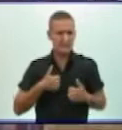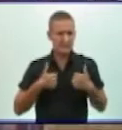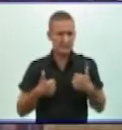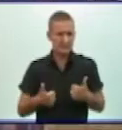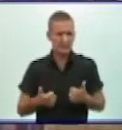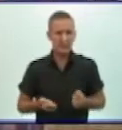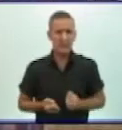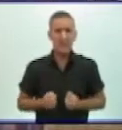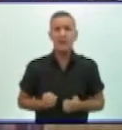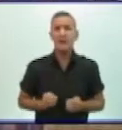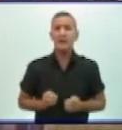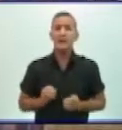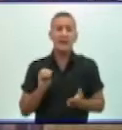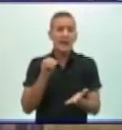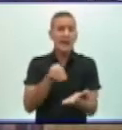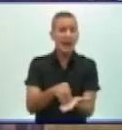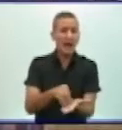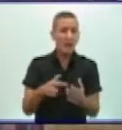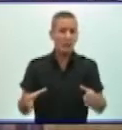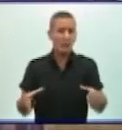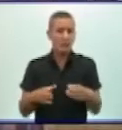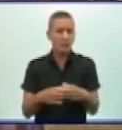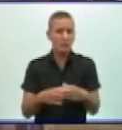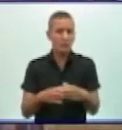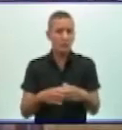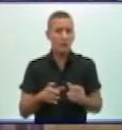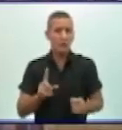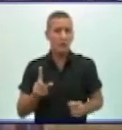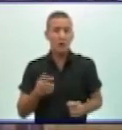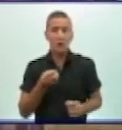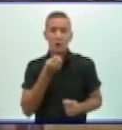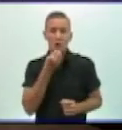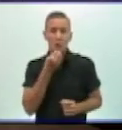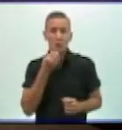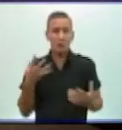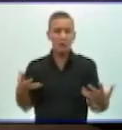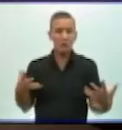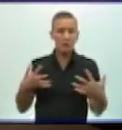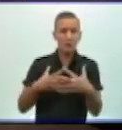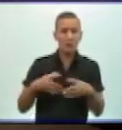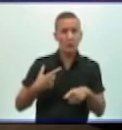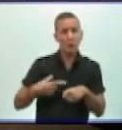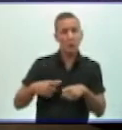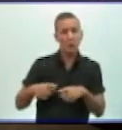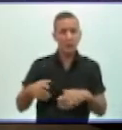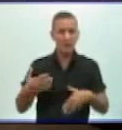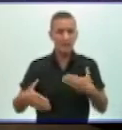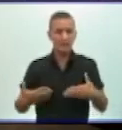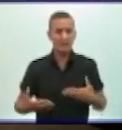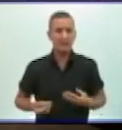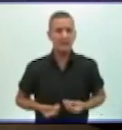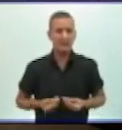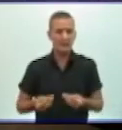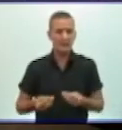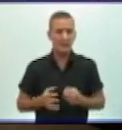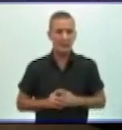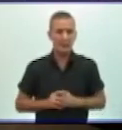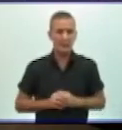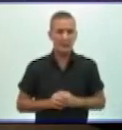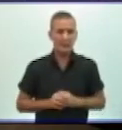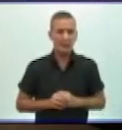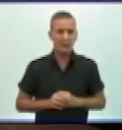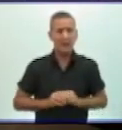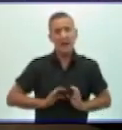grupo y que quizás yo no pueda combinar con otras responsabilidades que me han dado. Estoy de acuerdo. No creo que evadir los problemas sea